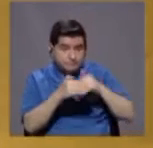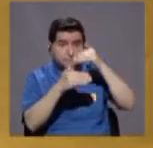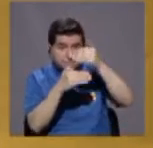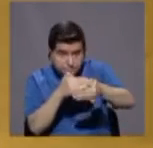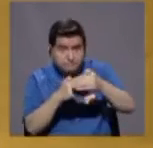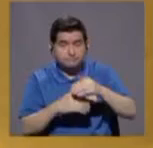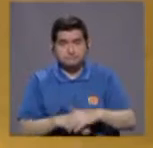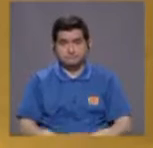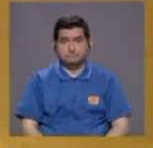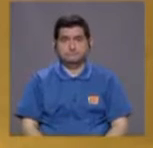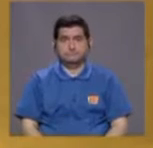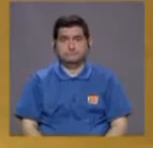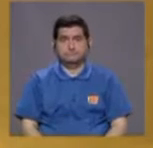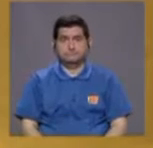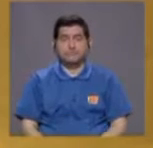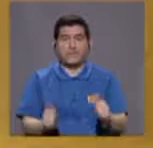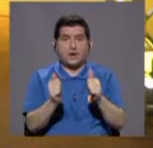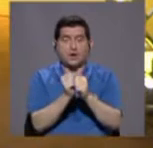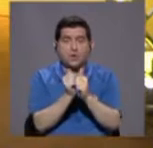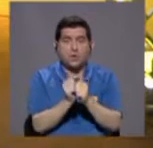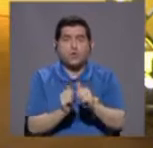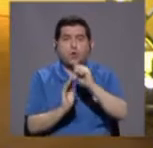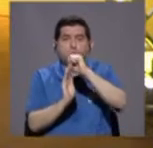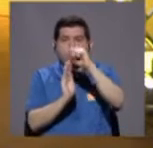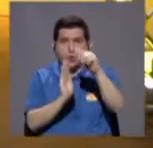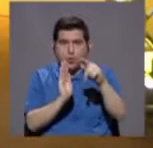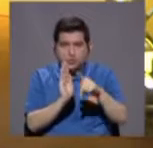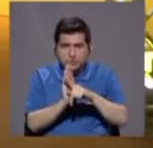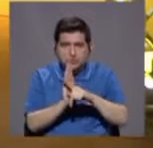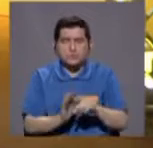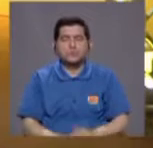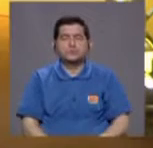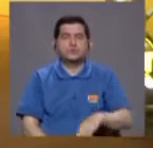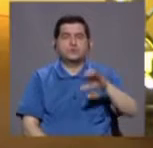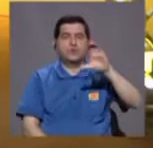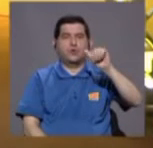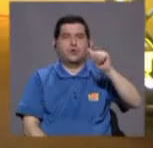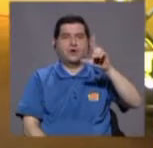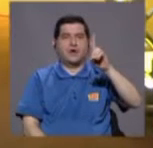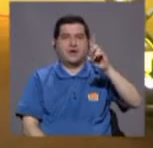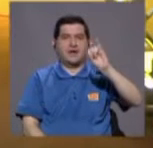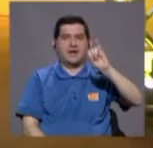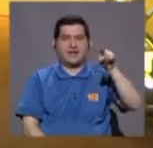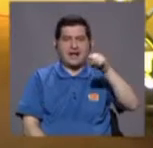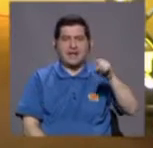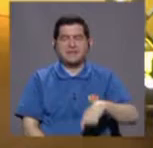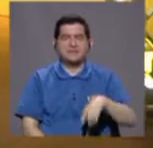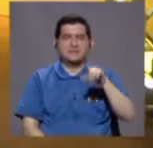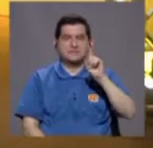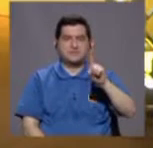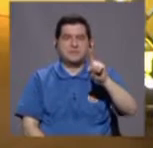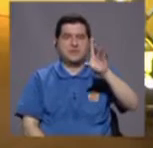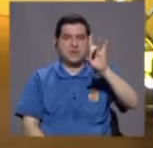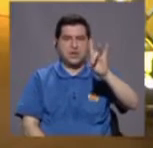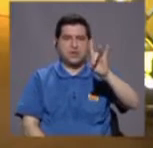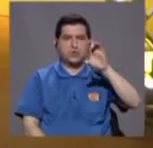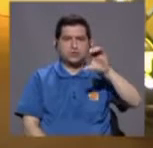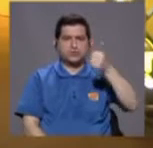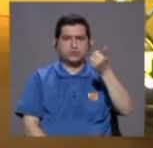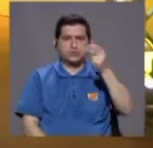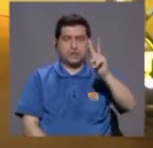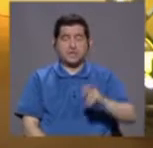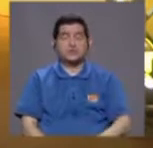Posteriormente, con la Constitución de Cádiz de 1812, que responsabiliza a las municipalidades